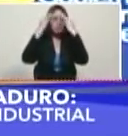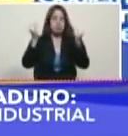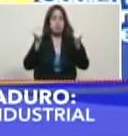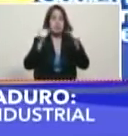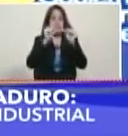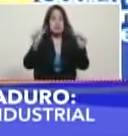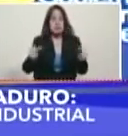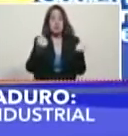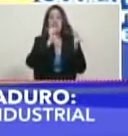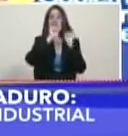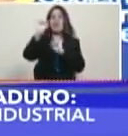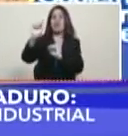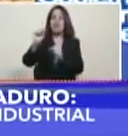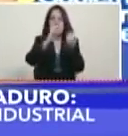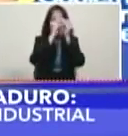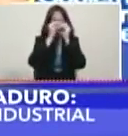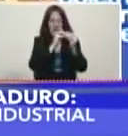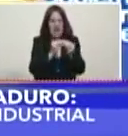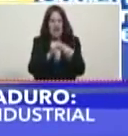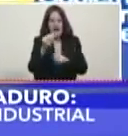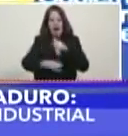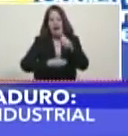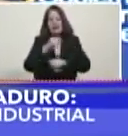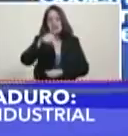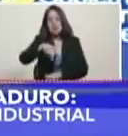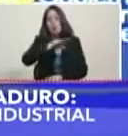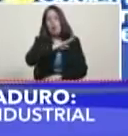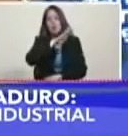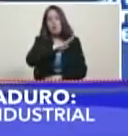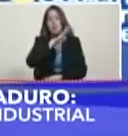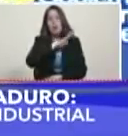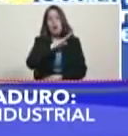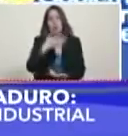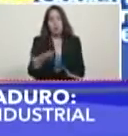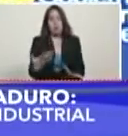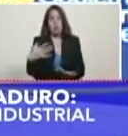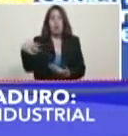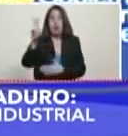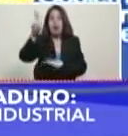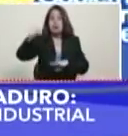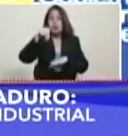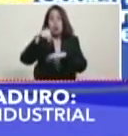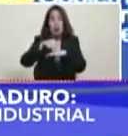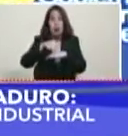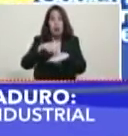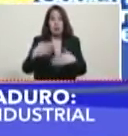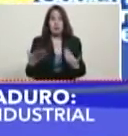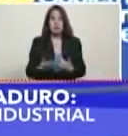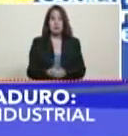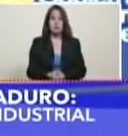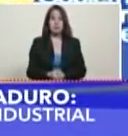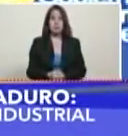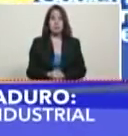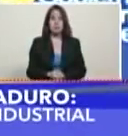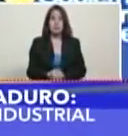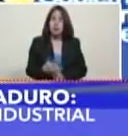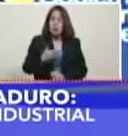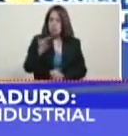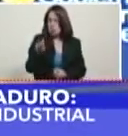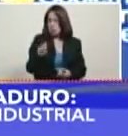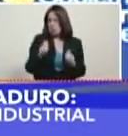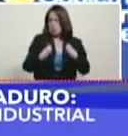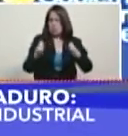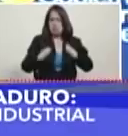de defensa bien estructurados, propios, nacionales, y poder vivir en